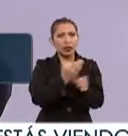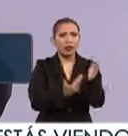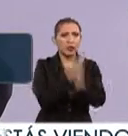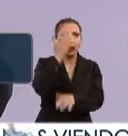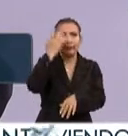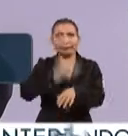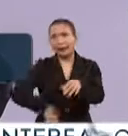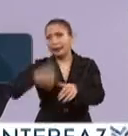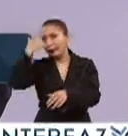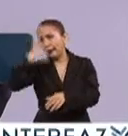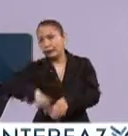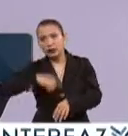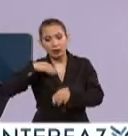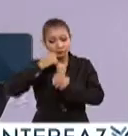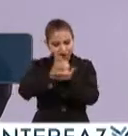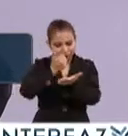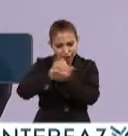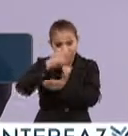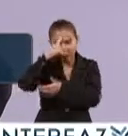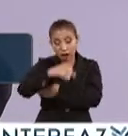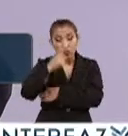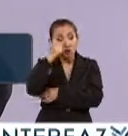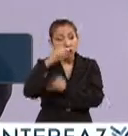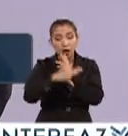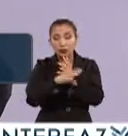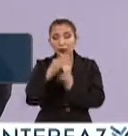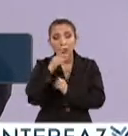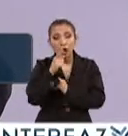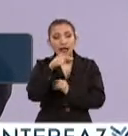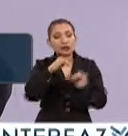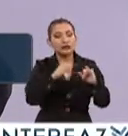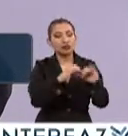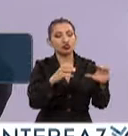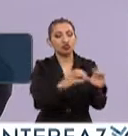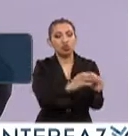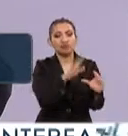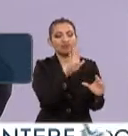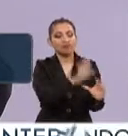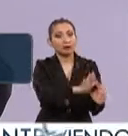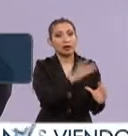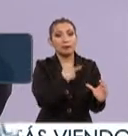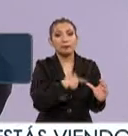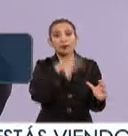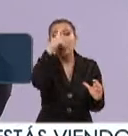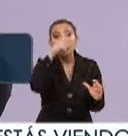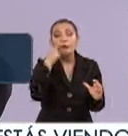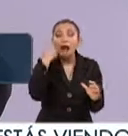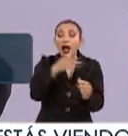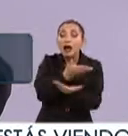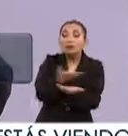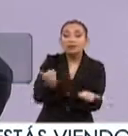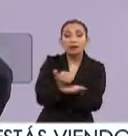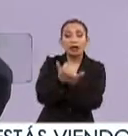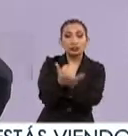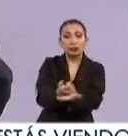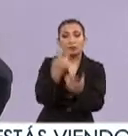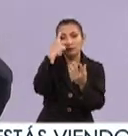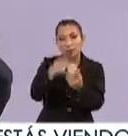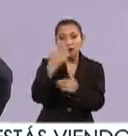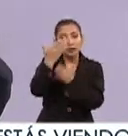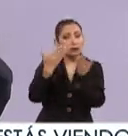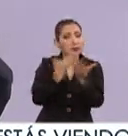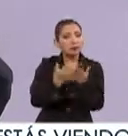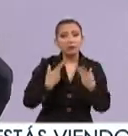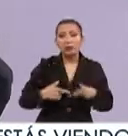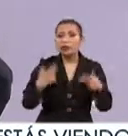día, en favor de los mexicanos, y yo creo que lo más bonito es que es una institución propia que es de los mexicanos y para los mexicanos, y le da servicios